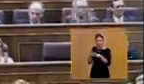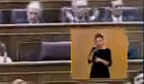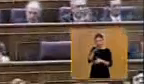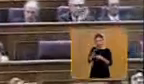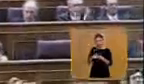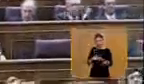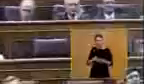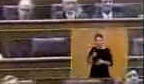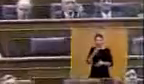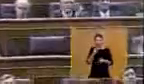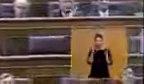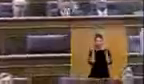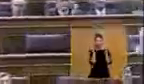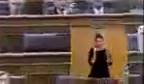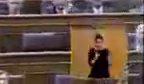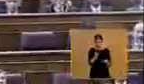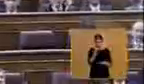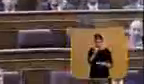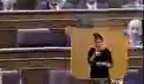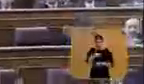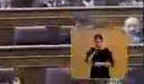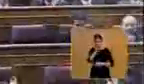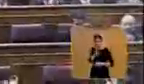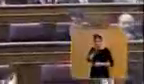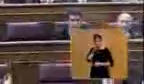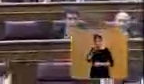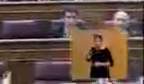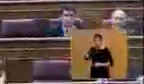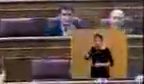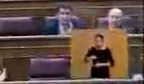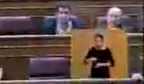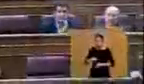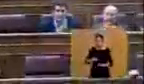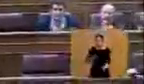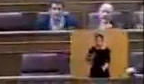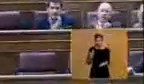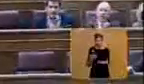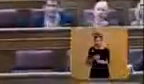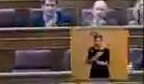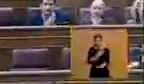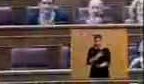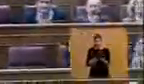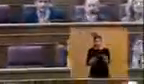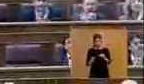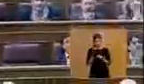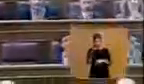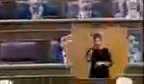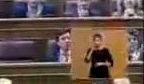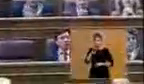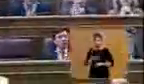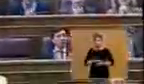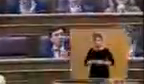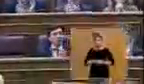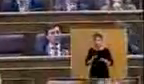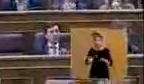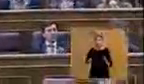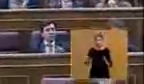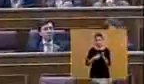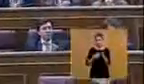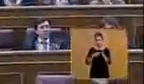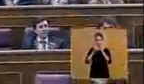El PP considera que el Gobierno ha improvisado en 3 días un recorte de 15.000 millones de euros